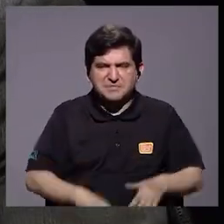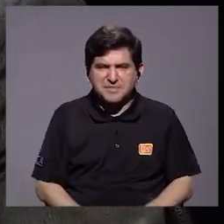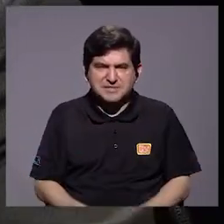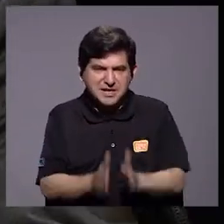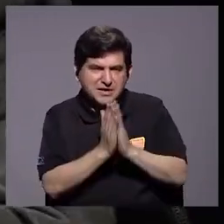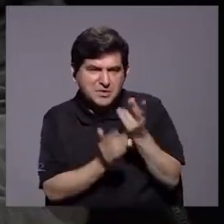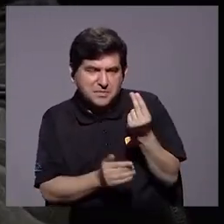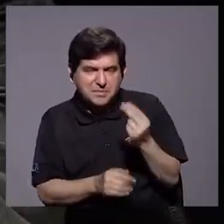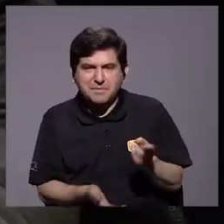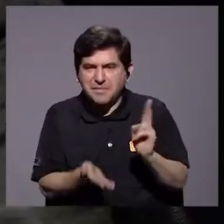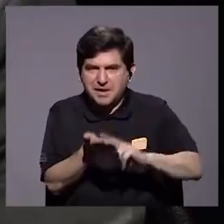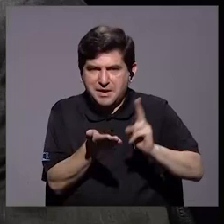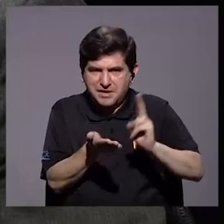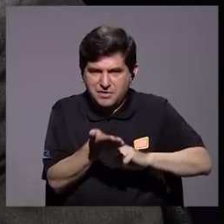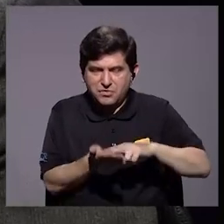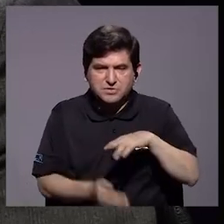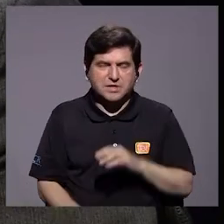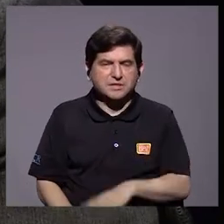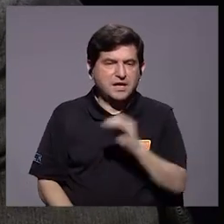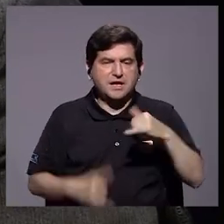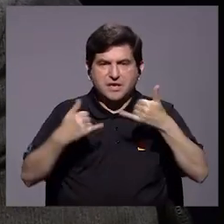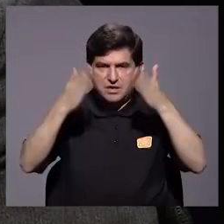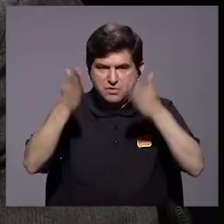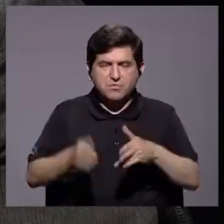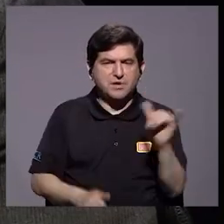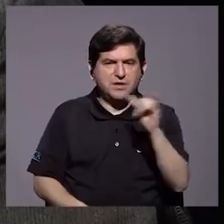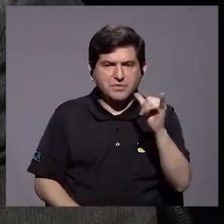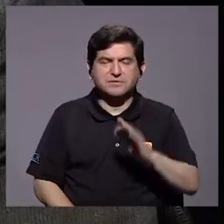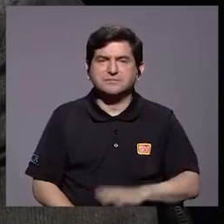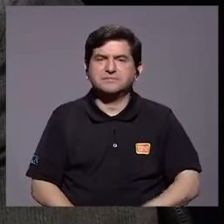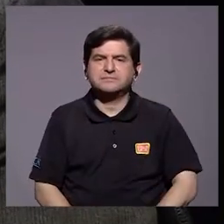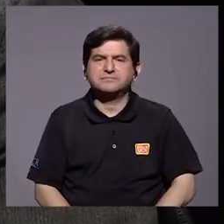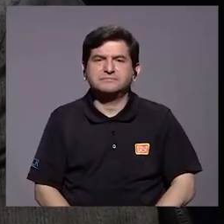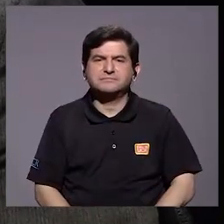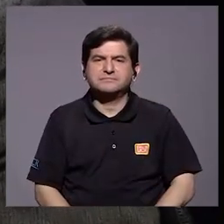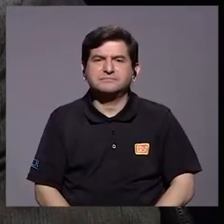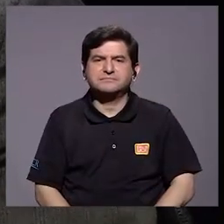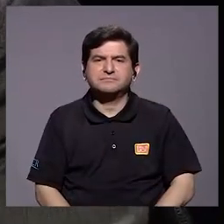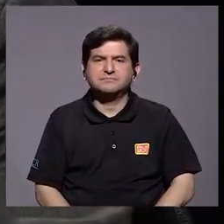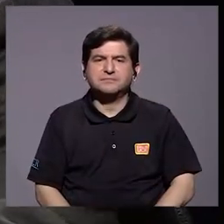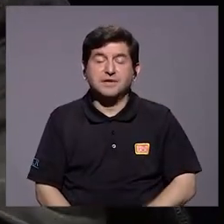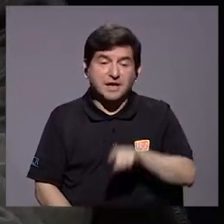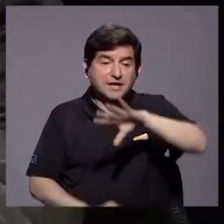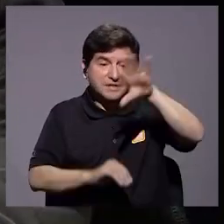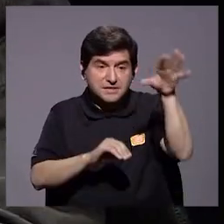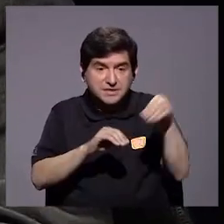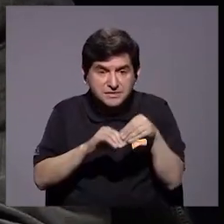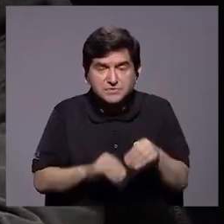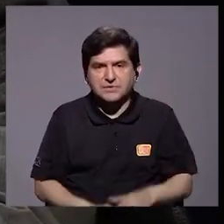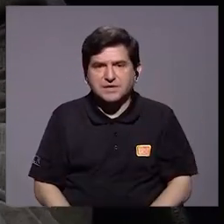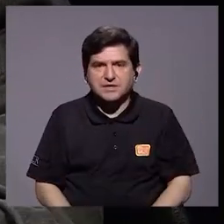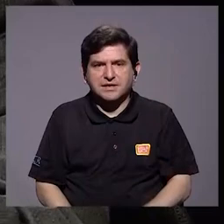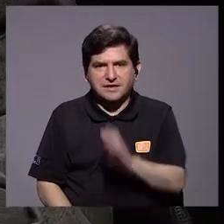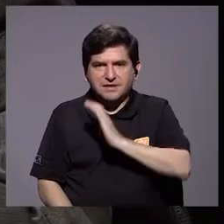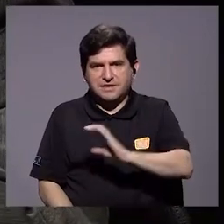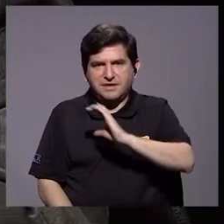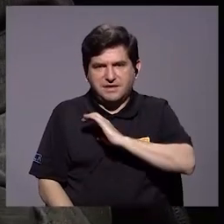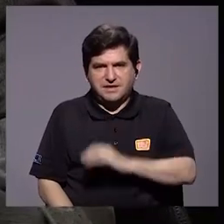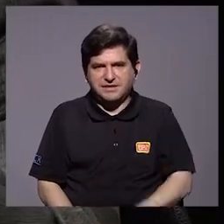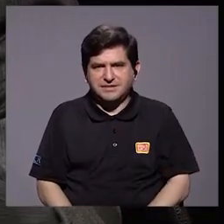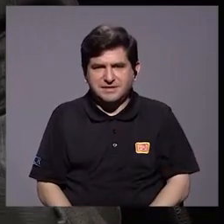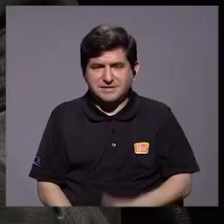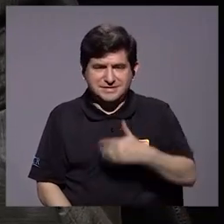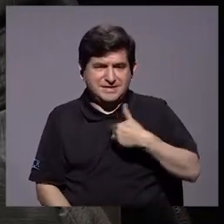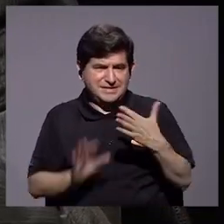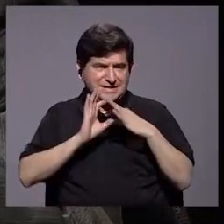que lo contrataran o para contratar el futbolistas lo cual digamos le agrega una pizca más de ese morbo que tenemos en